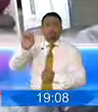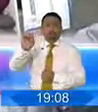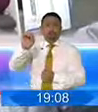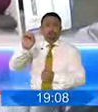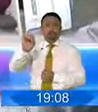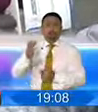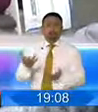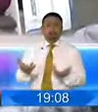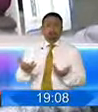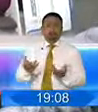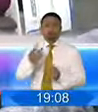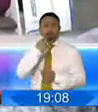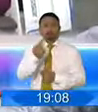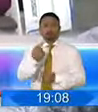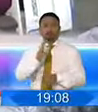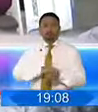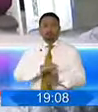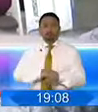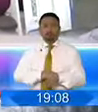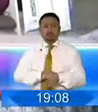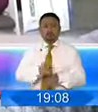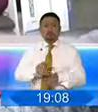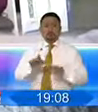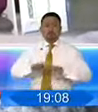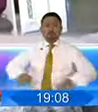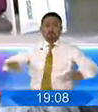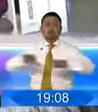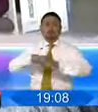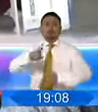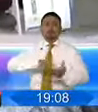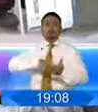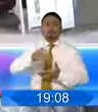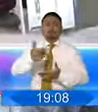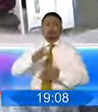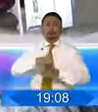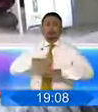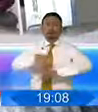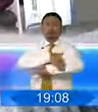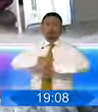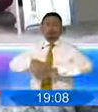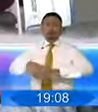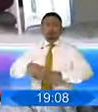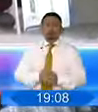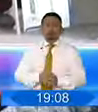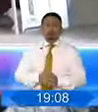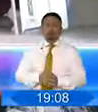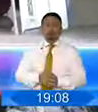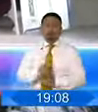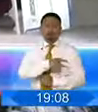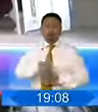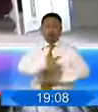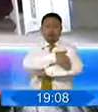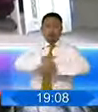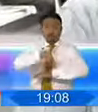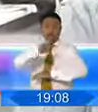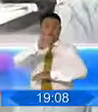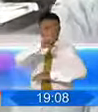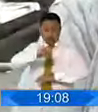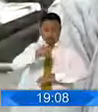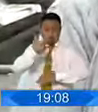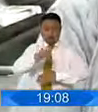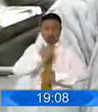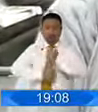154,43. Dicen que es el predio que se paga por la ruta viva. La ruta viva ya está hecha, ¿cuántos años, señorita?